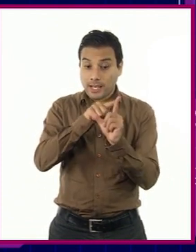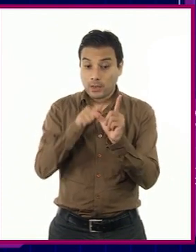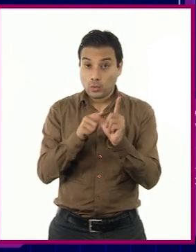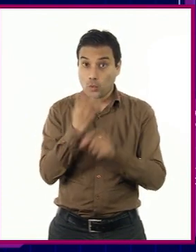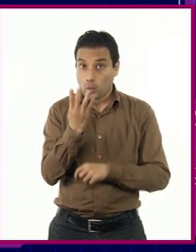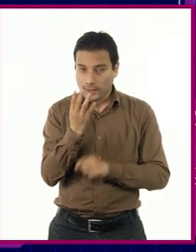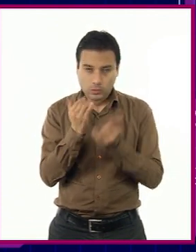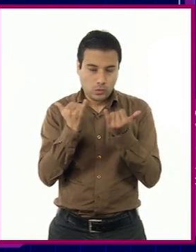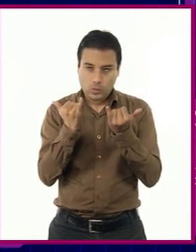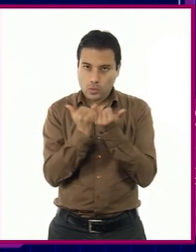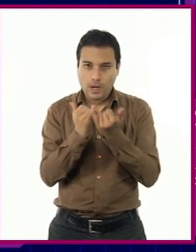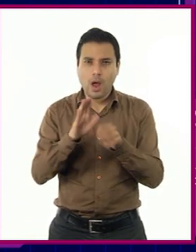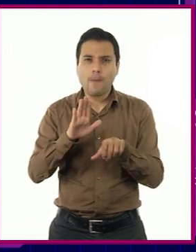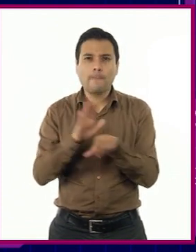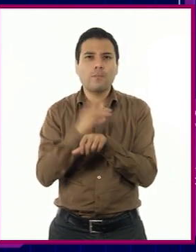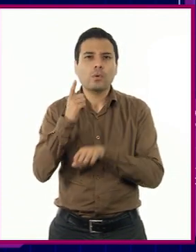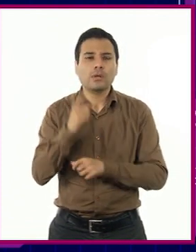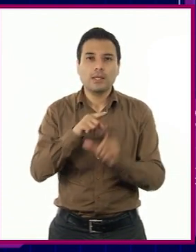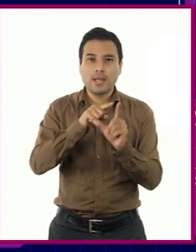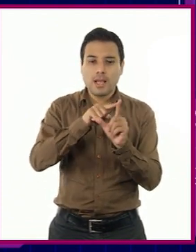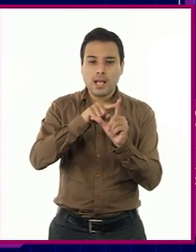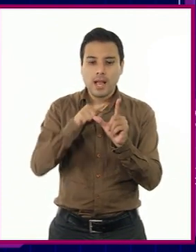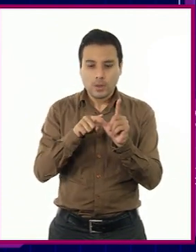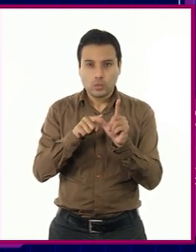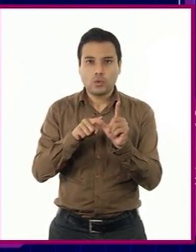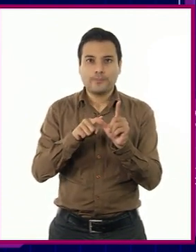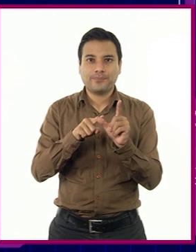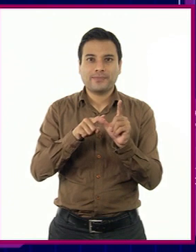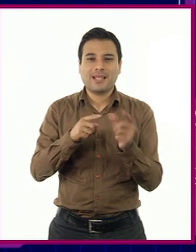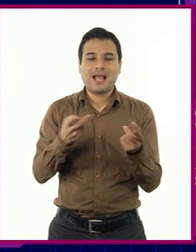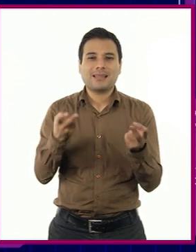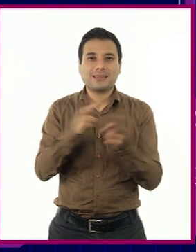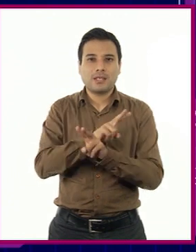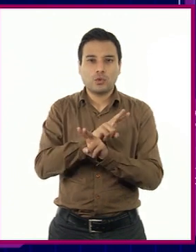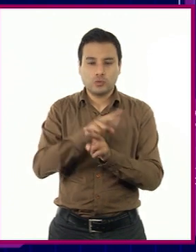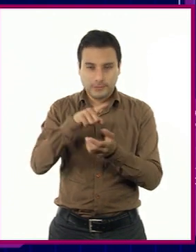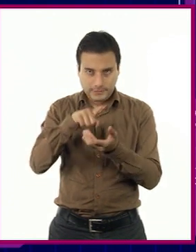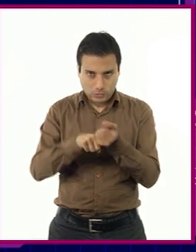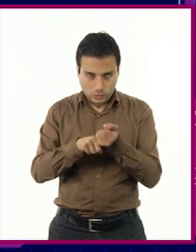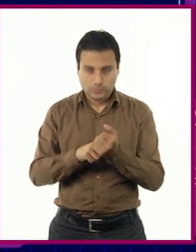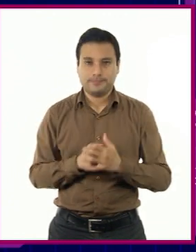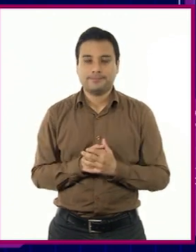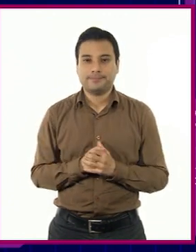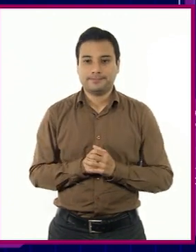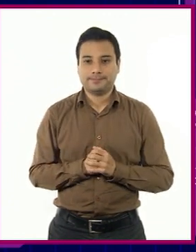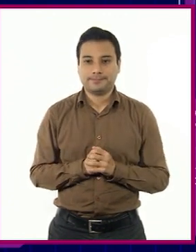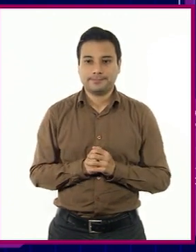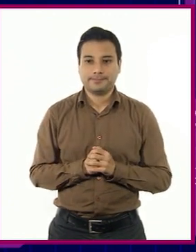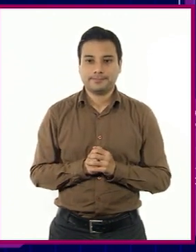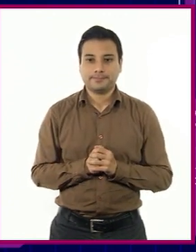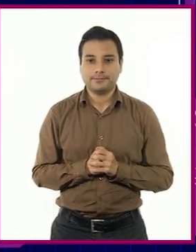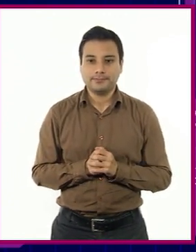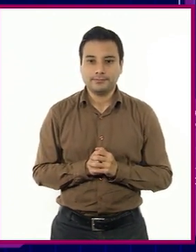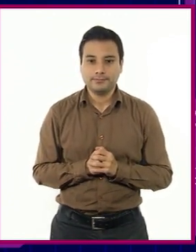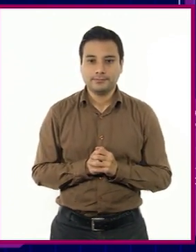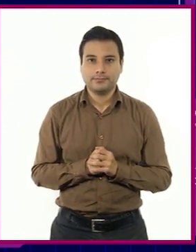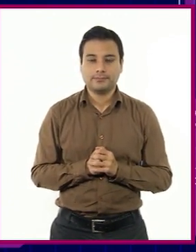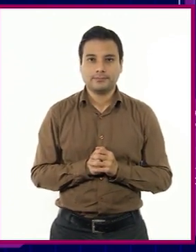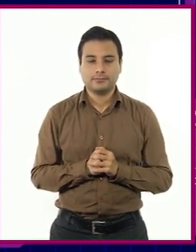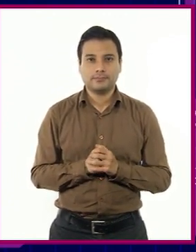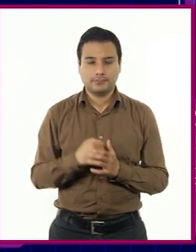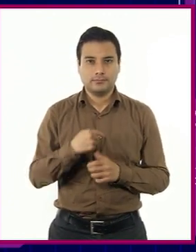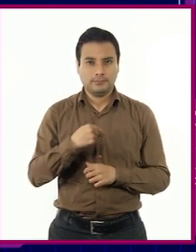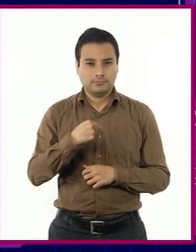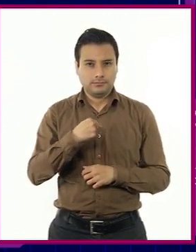4, por ser ángulos alternos internos. La deducción que se puede